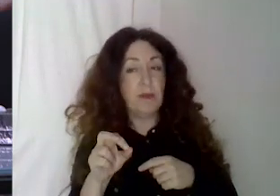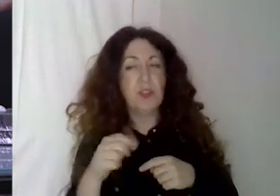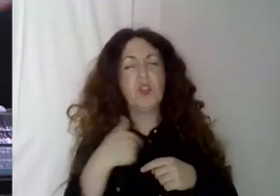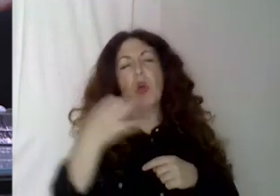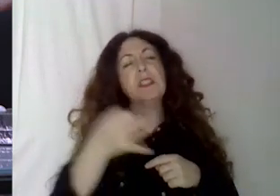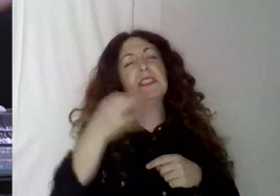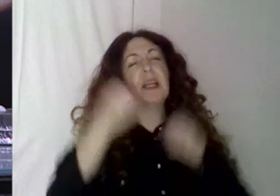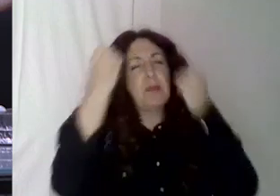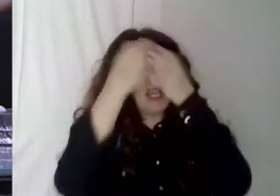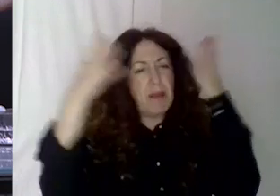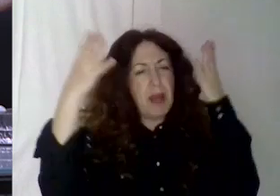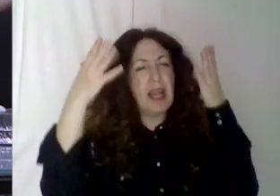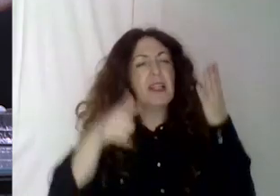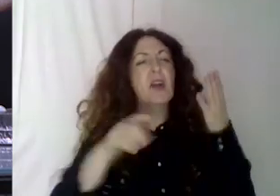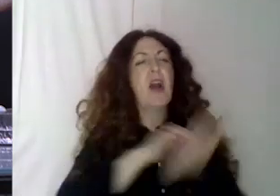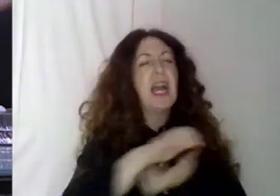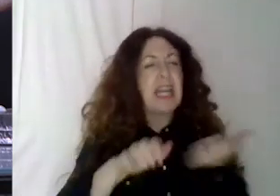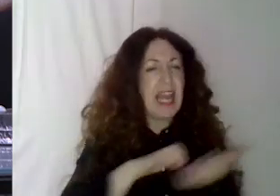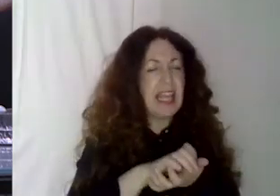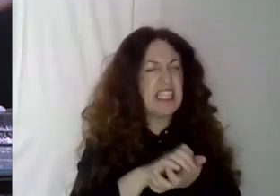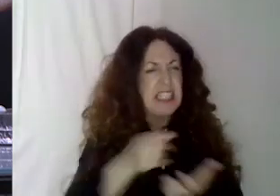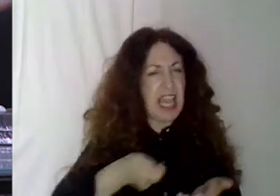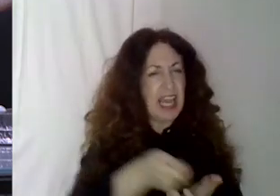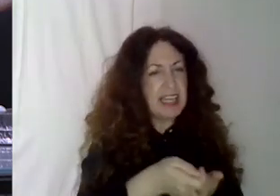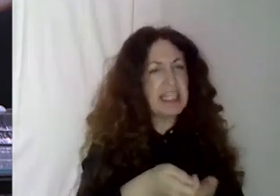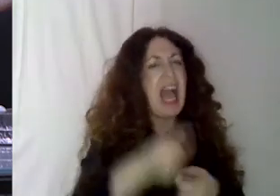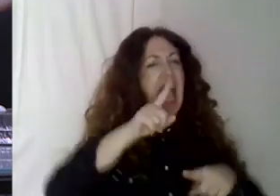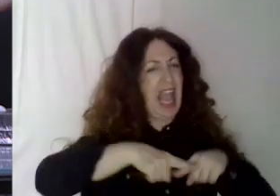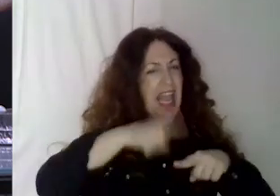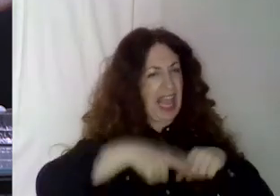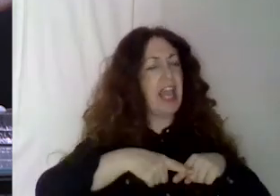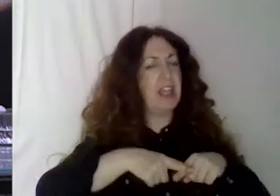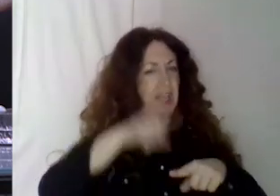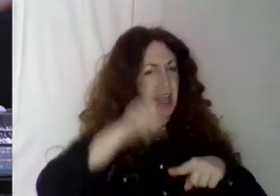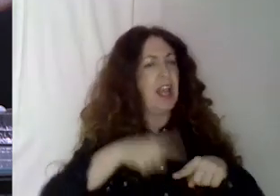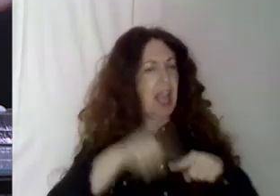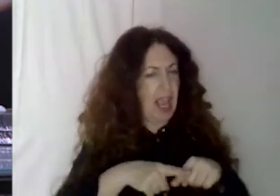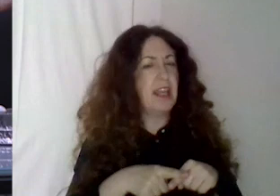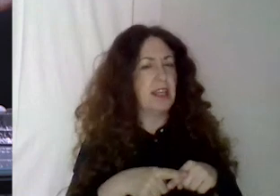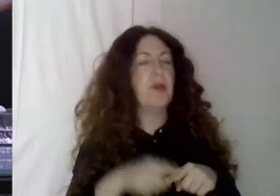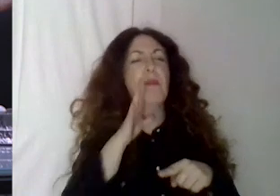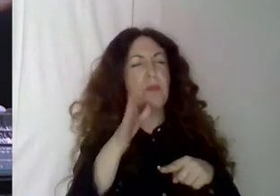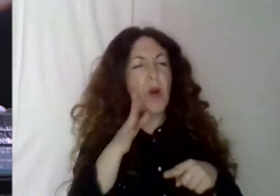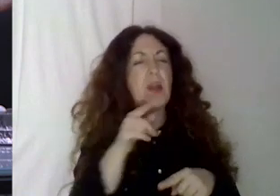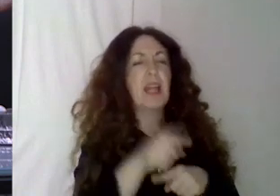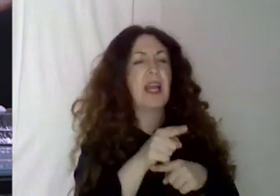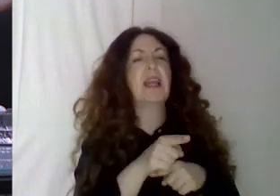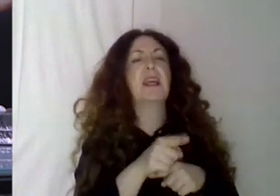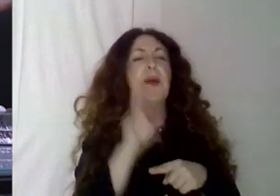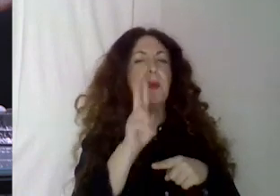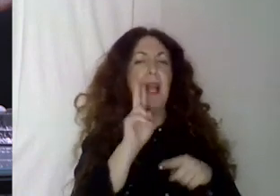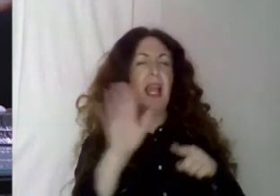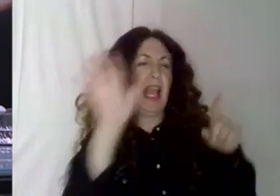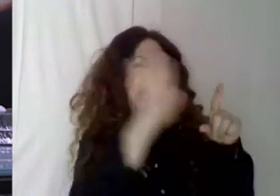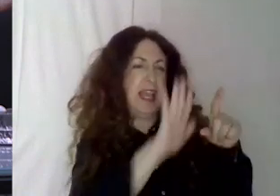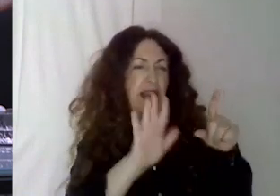de, bueno, de, huía de las deudas, a lo mejor, ¿no? Pero en todo caso, como digo, traigo un caso epitómico para mí, que es un caso